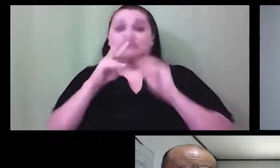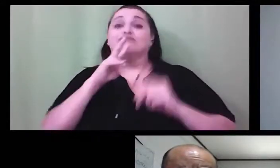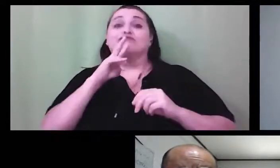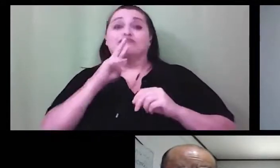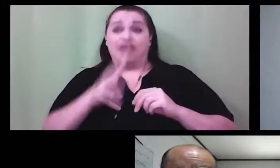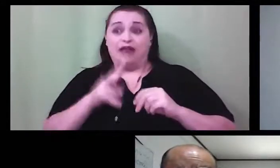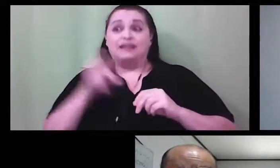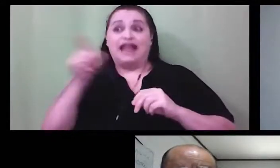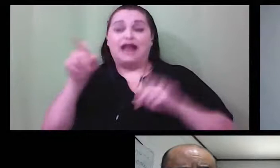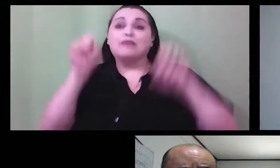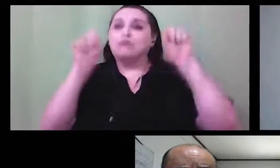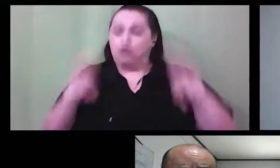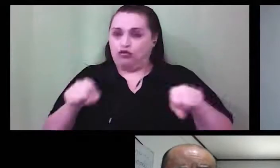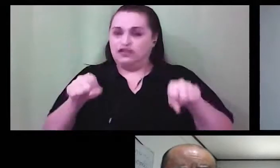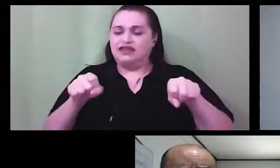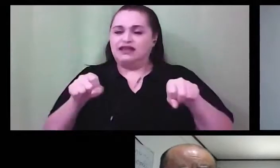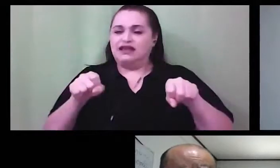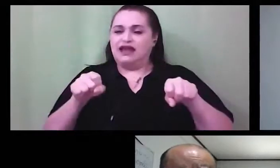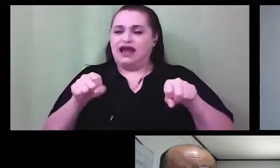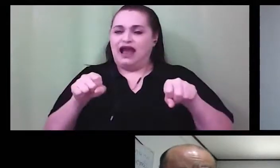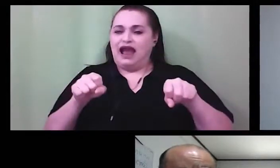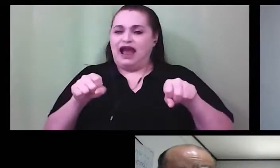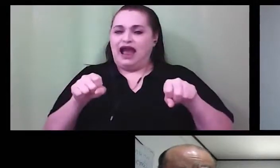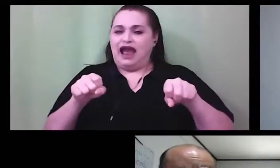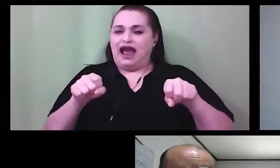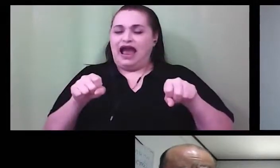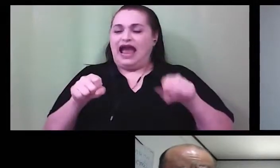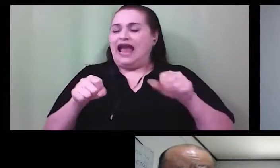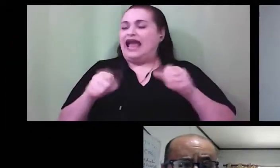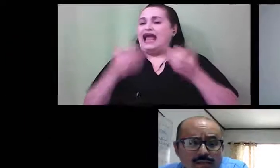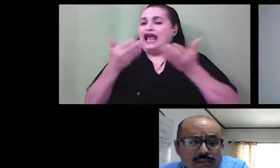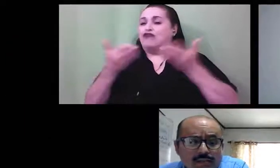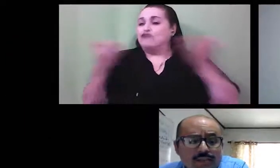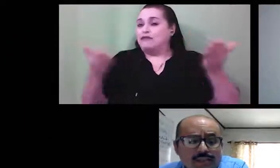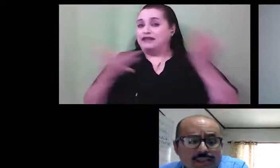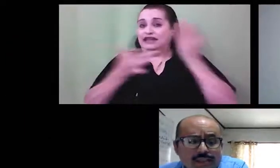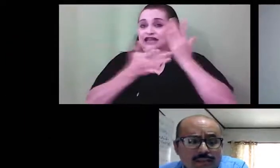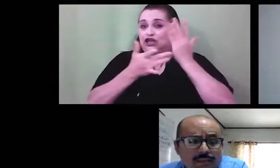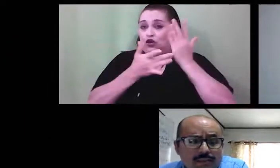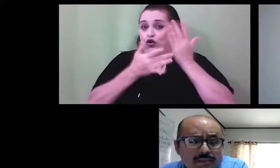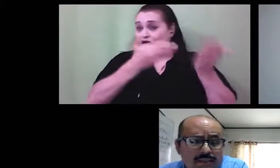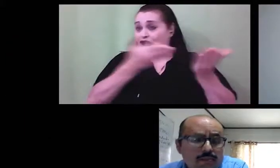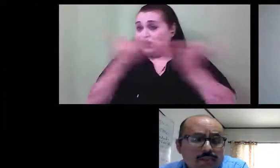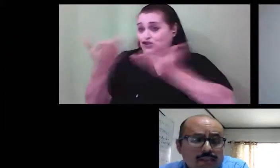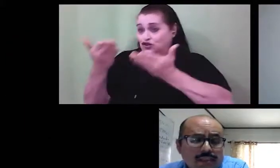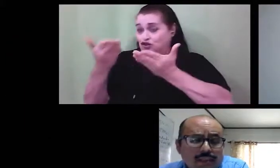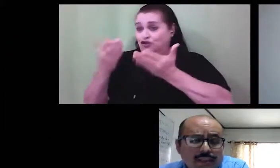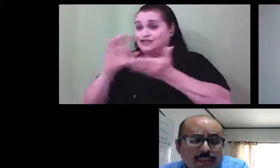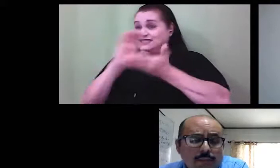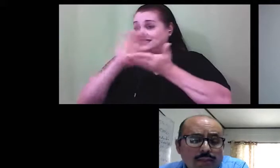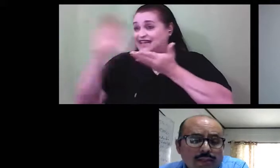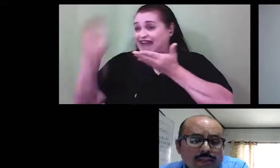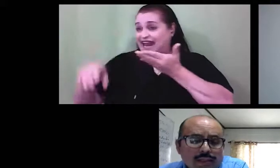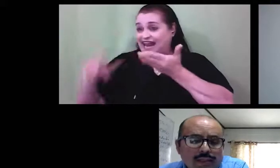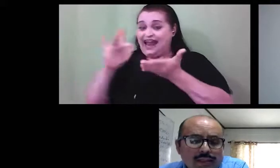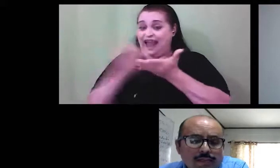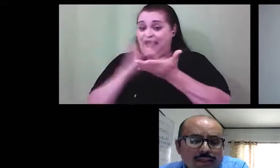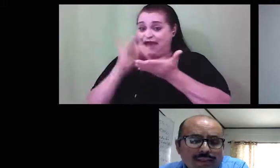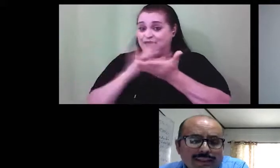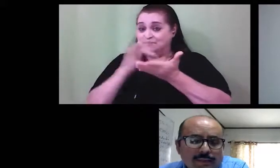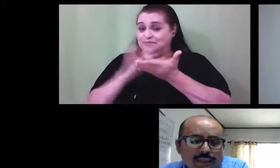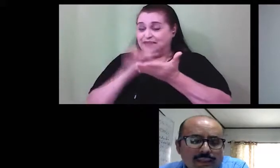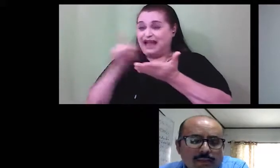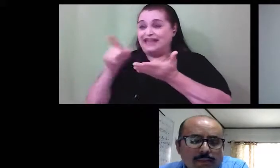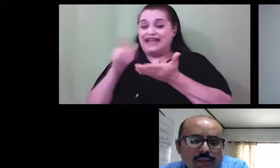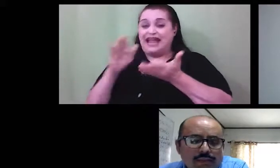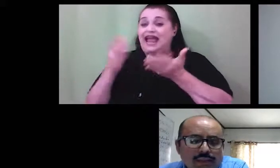él iba a poderle sacar a la herramienta tecnológica que le había dado el SENADEC del ministerio, que es el iPad, que él con